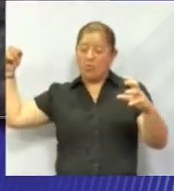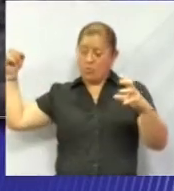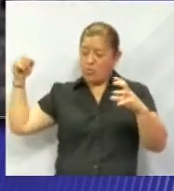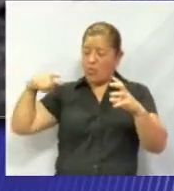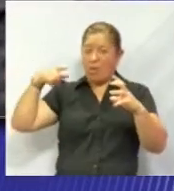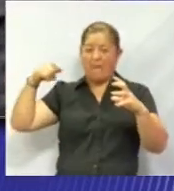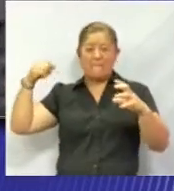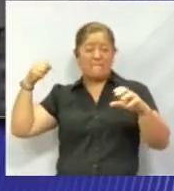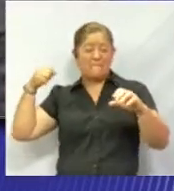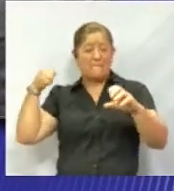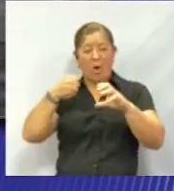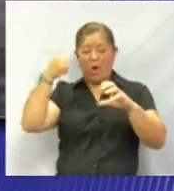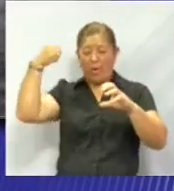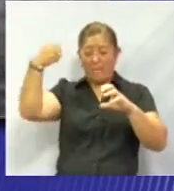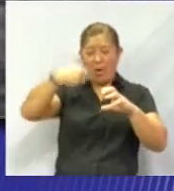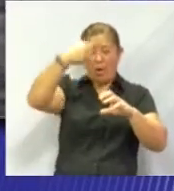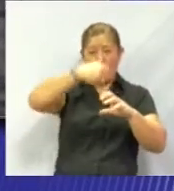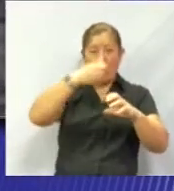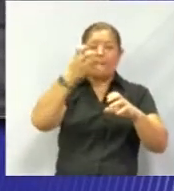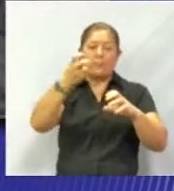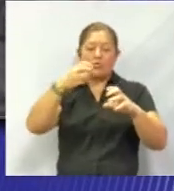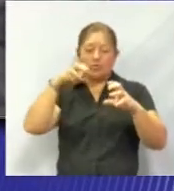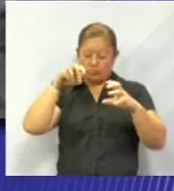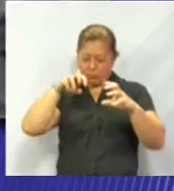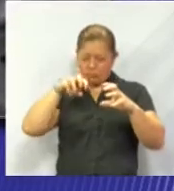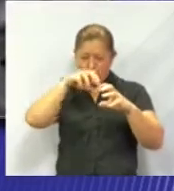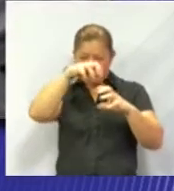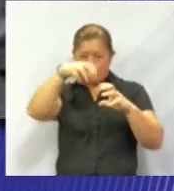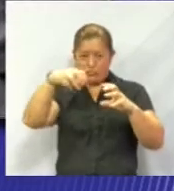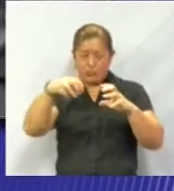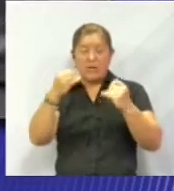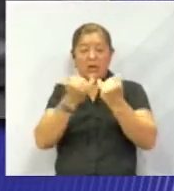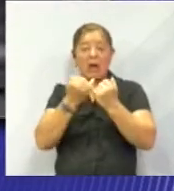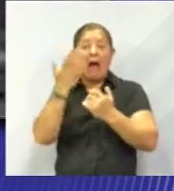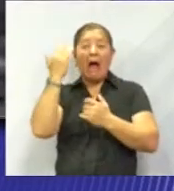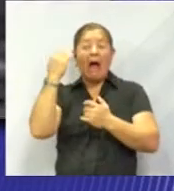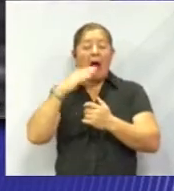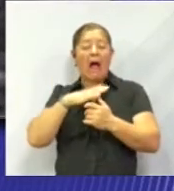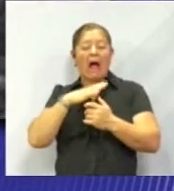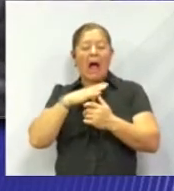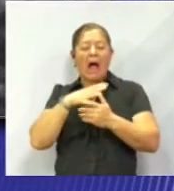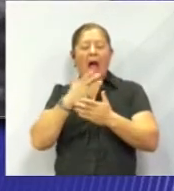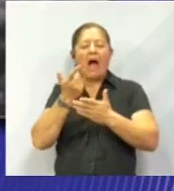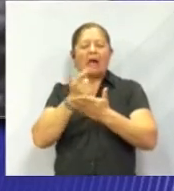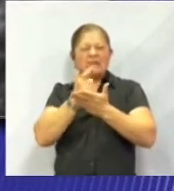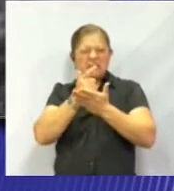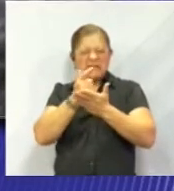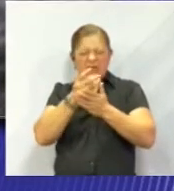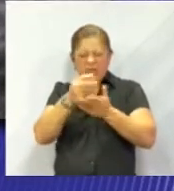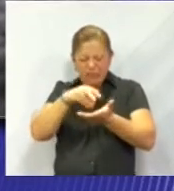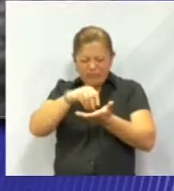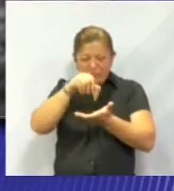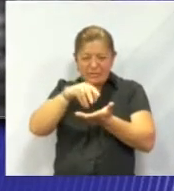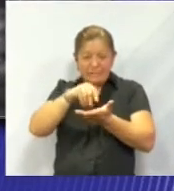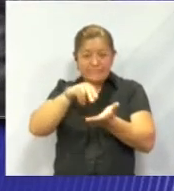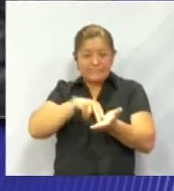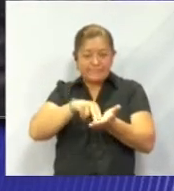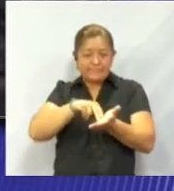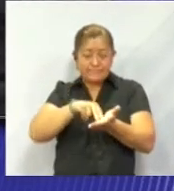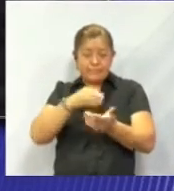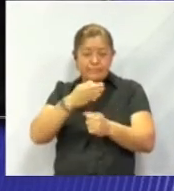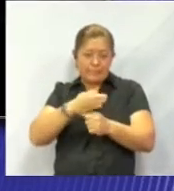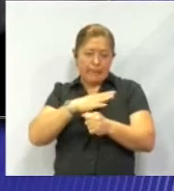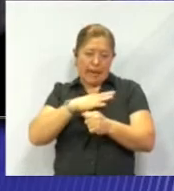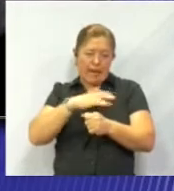que forme esos cráteres. También antes estaba lleno de grafito. Hoy en día, aún ese mineral existe, pero ya